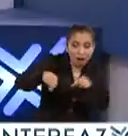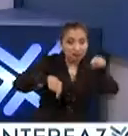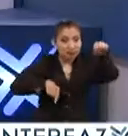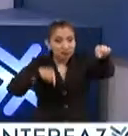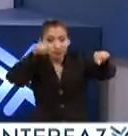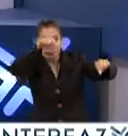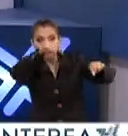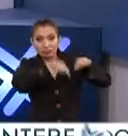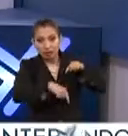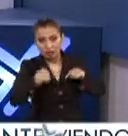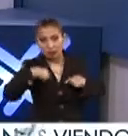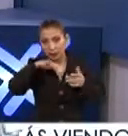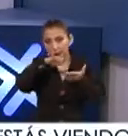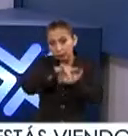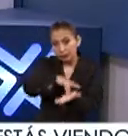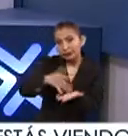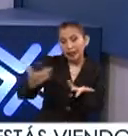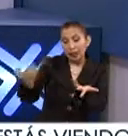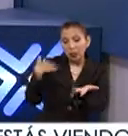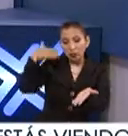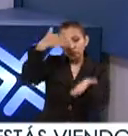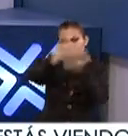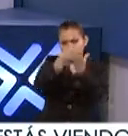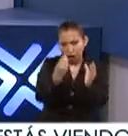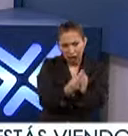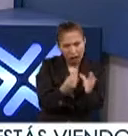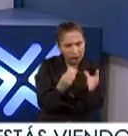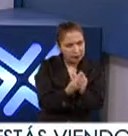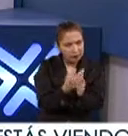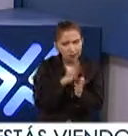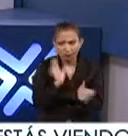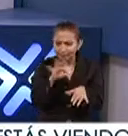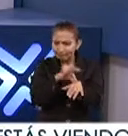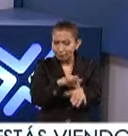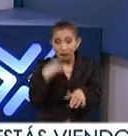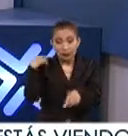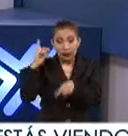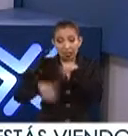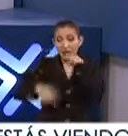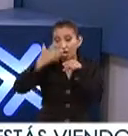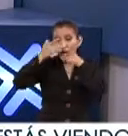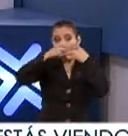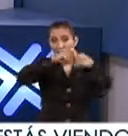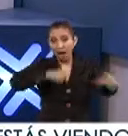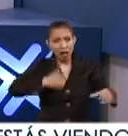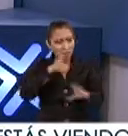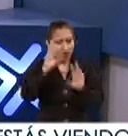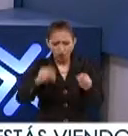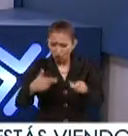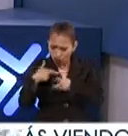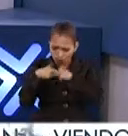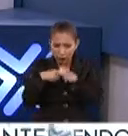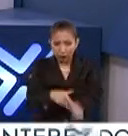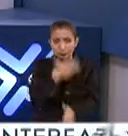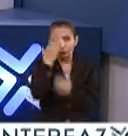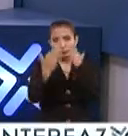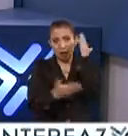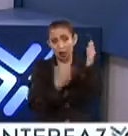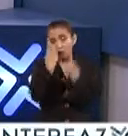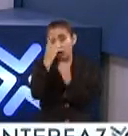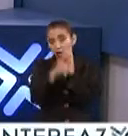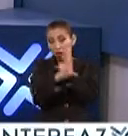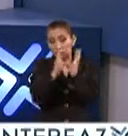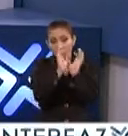entonces apoyamos la clase presencial, ¿sí? Estamos combatiendo la deserción de nuestros alumnos y por supuesto lo